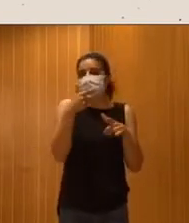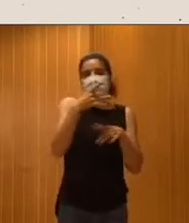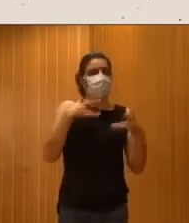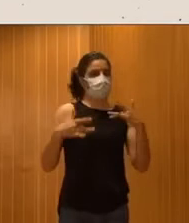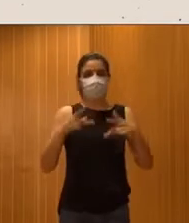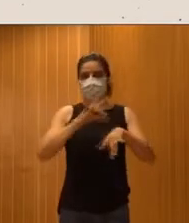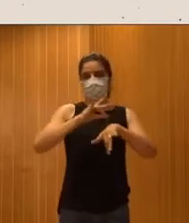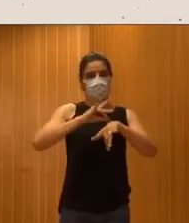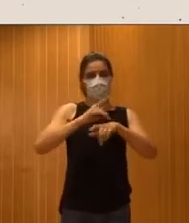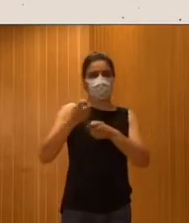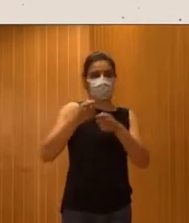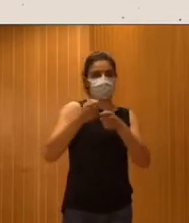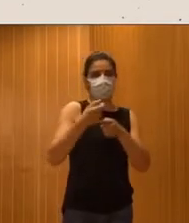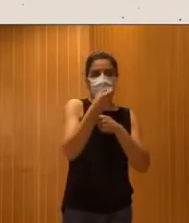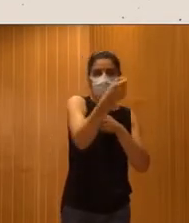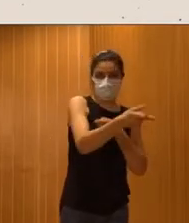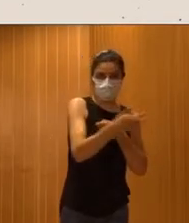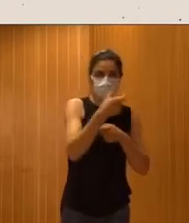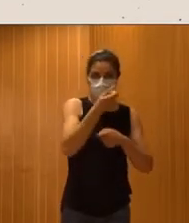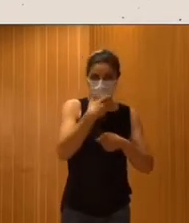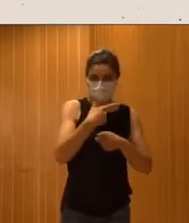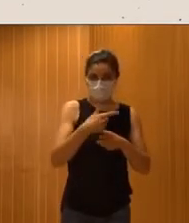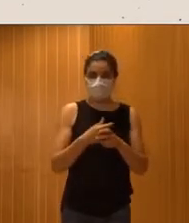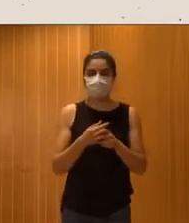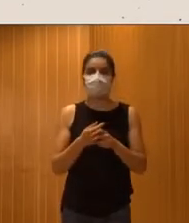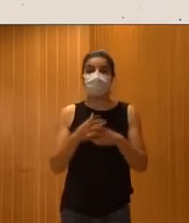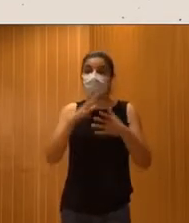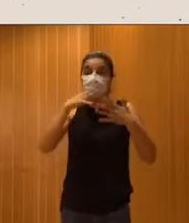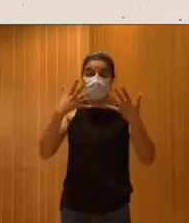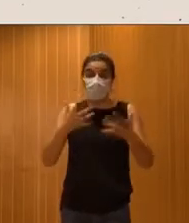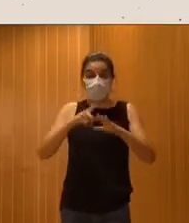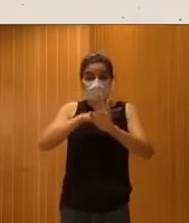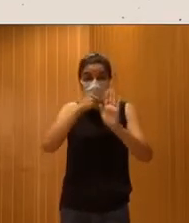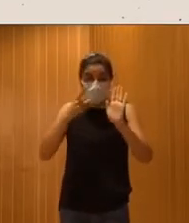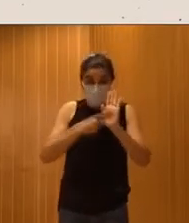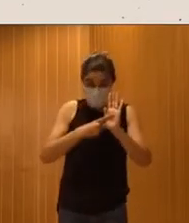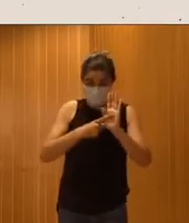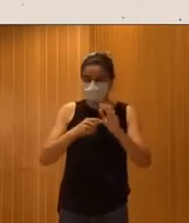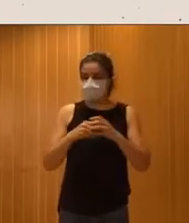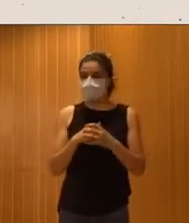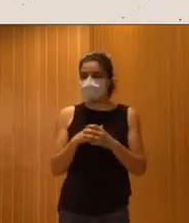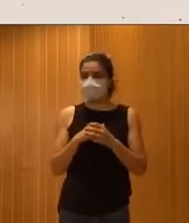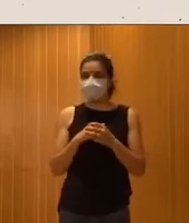un síntoma médico, ¿no? Entonces el problema que tenemos en la ley obra es